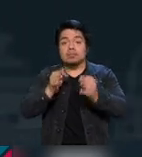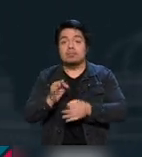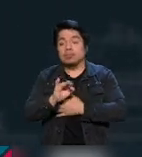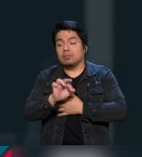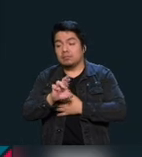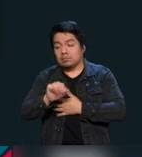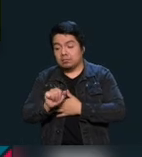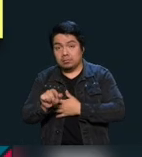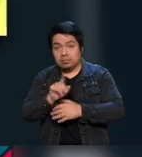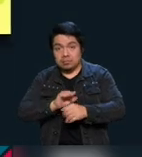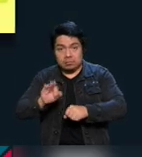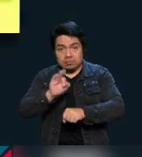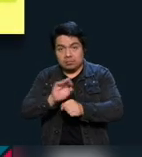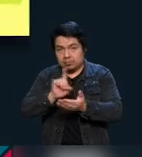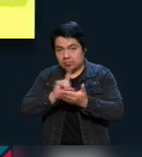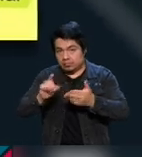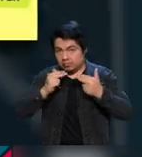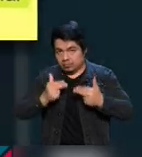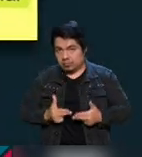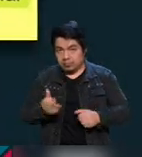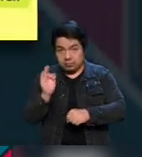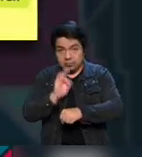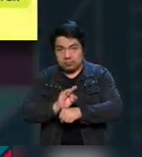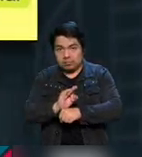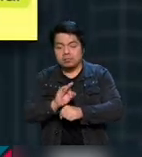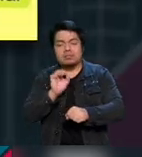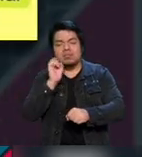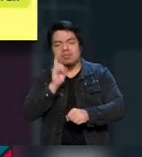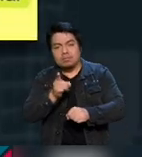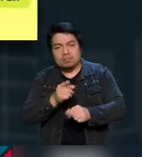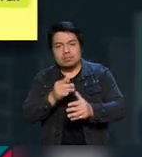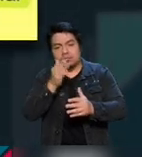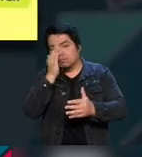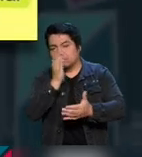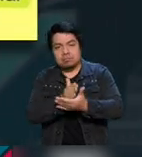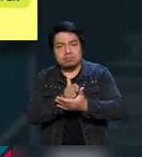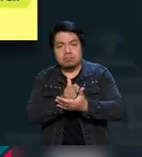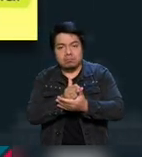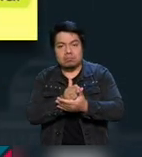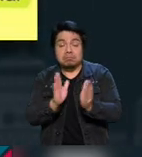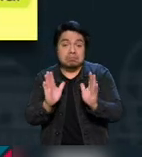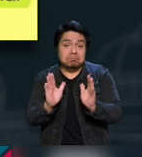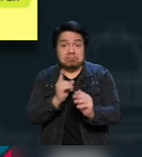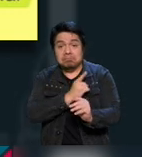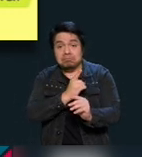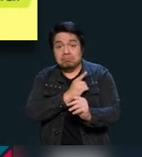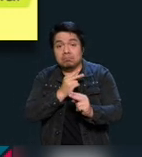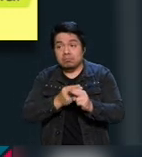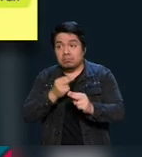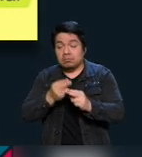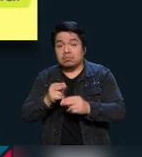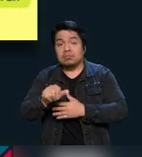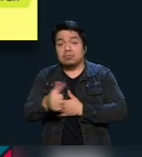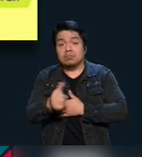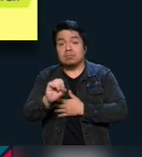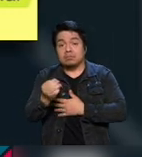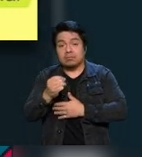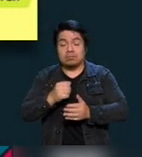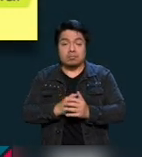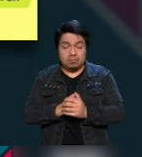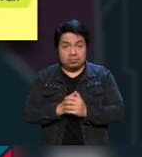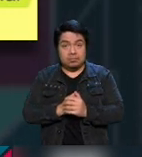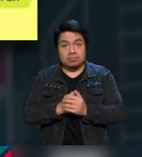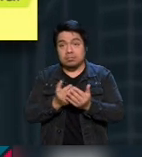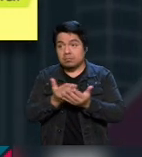Promoción y Defensa de los Derechos Humanos. Este fallo establece pausar el procedimiento al menos hasta el próximo 11 de octubre.